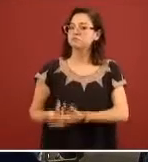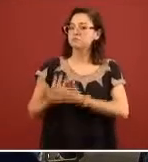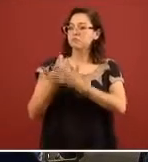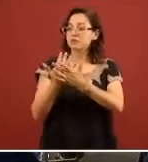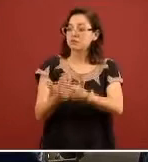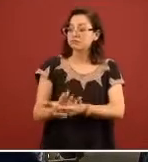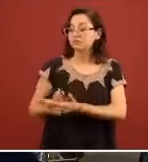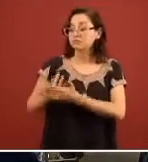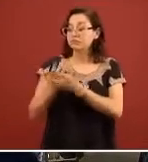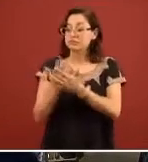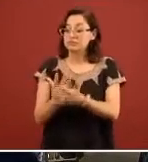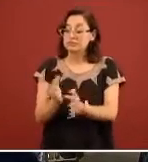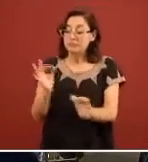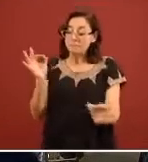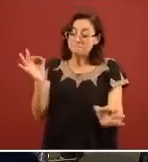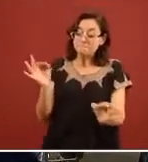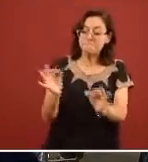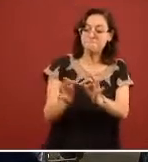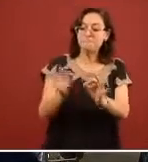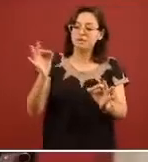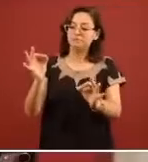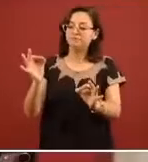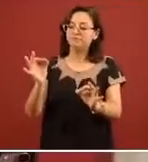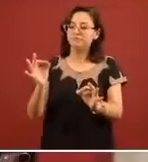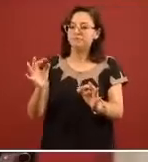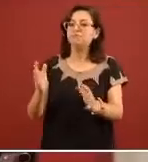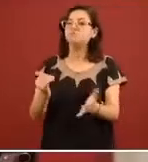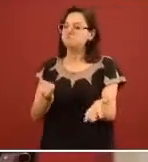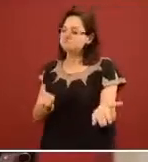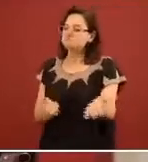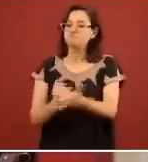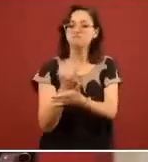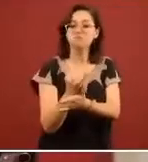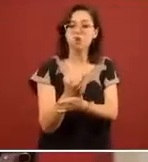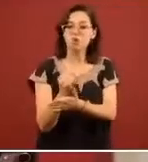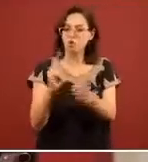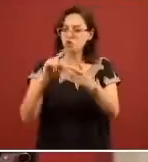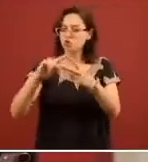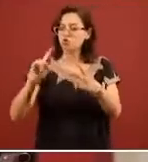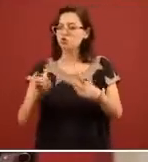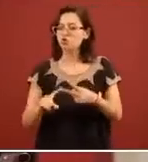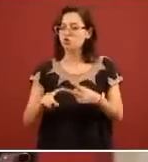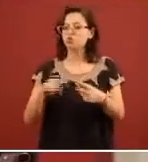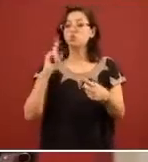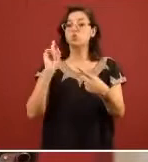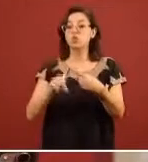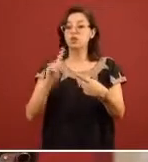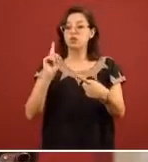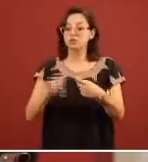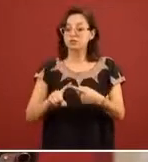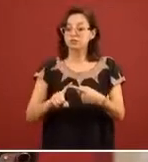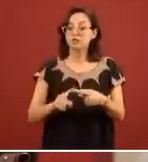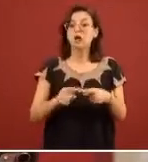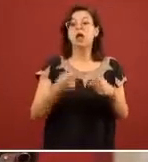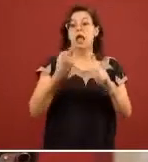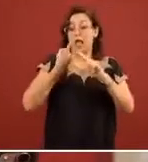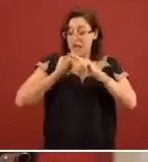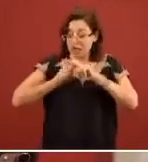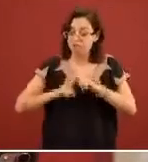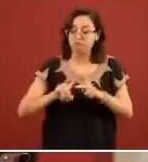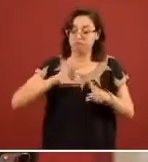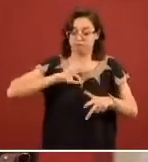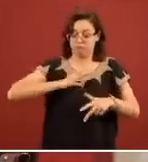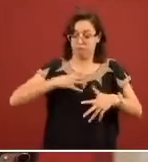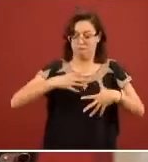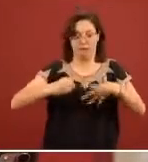indispensable ejecutarlas y hubo dos señales para considerarlo. La primera fue el punto de inflexión de la curva epidémica